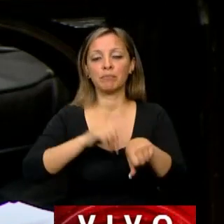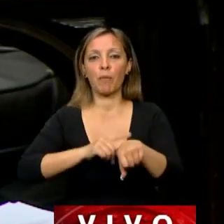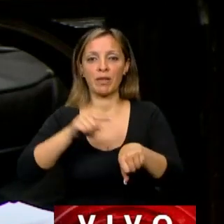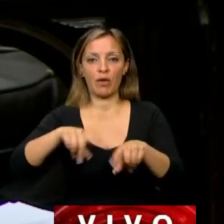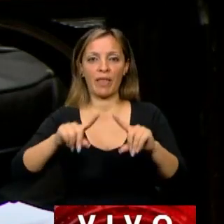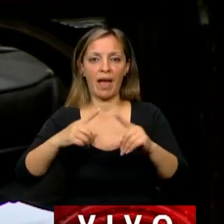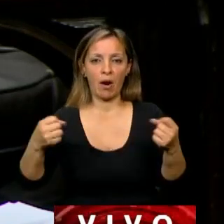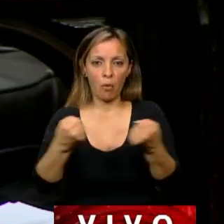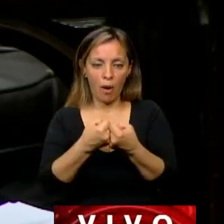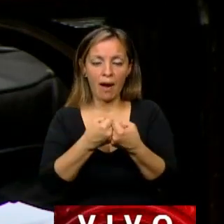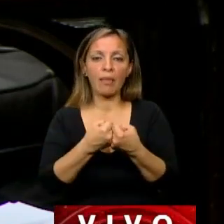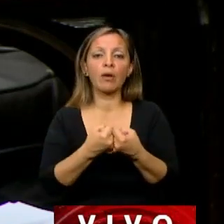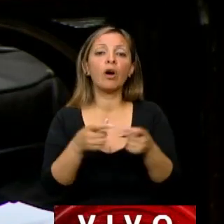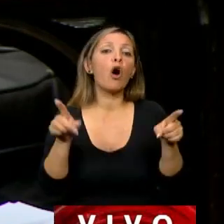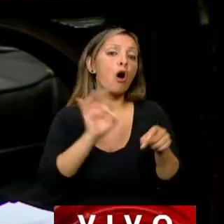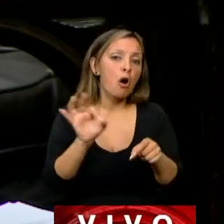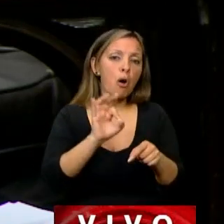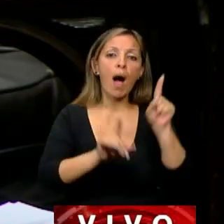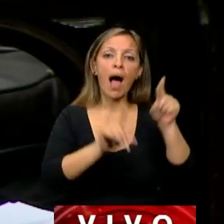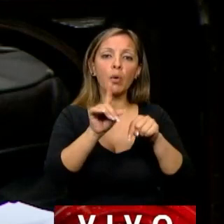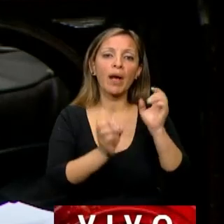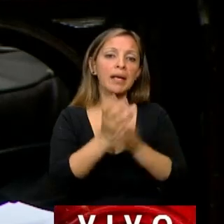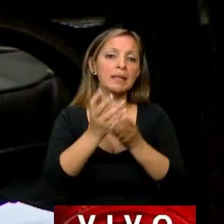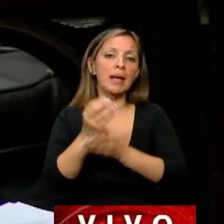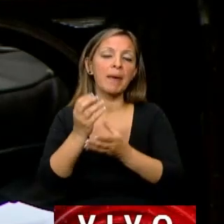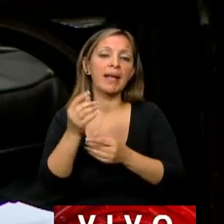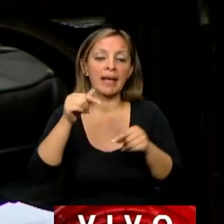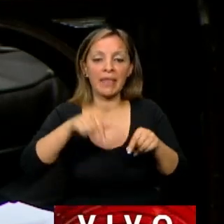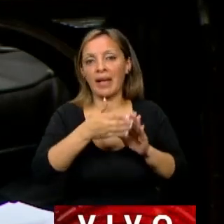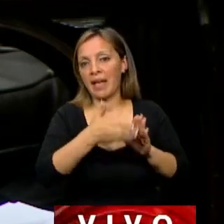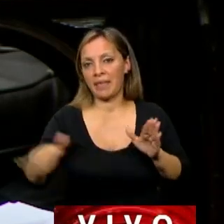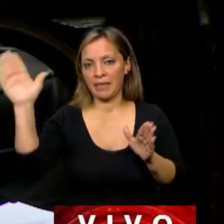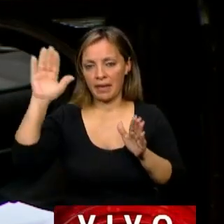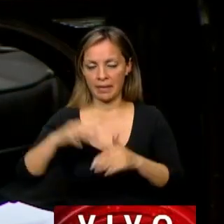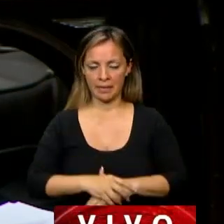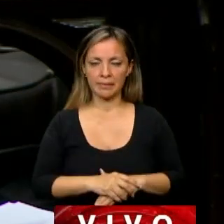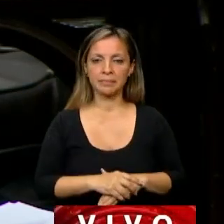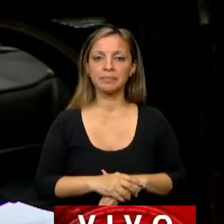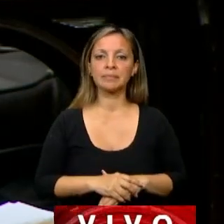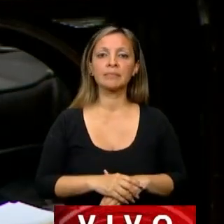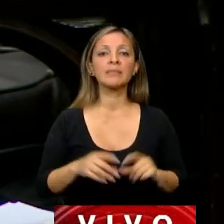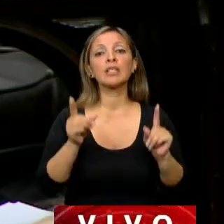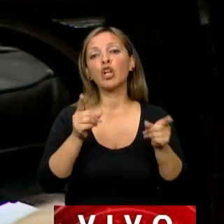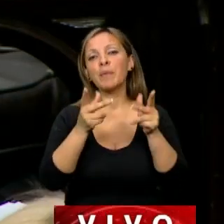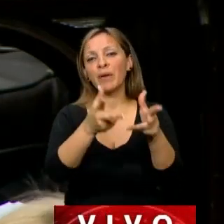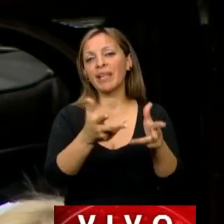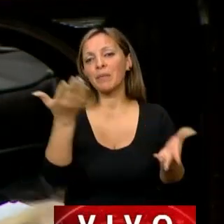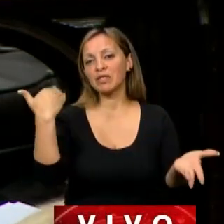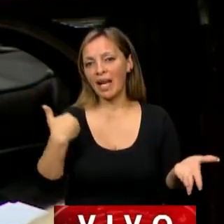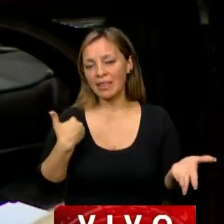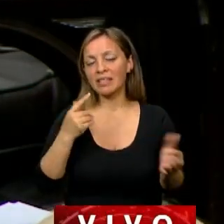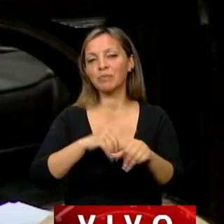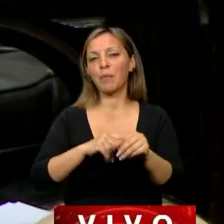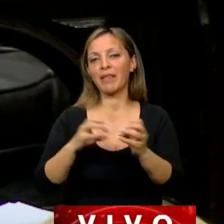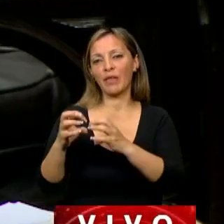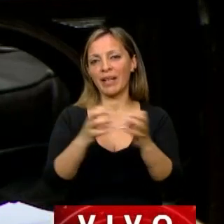consenso así como las que surjan expresamente de lo estipulado en el mismo como hemos dicho en sus durante el tratamiento